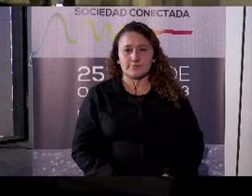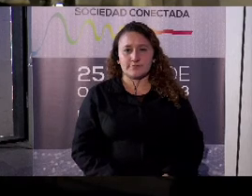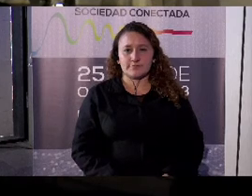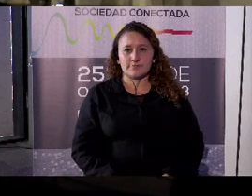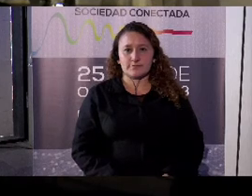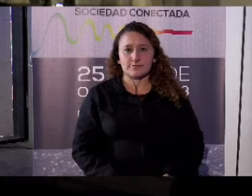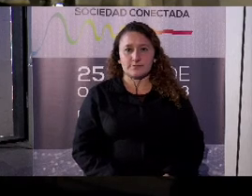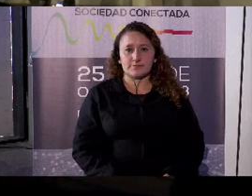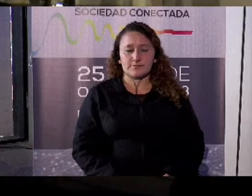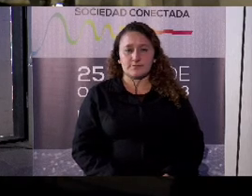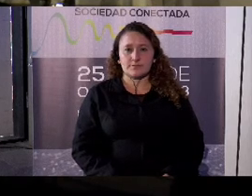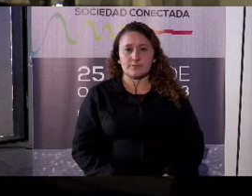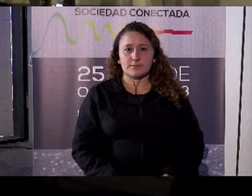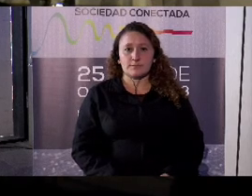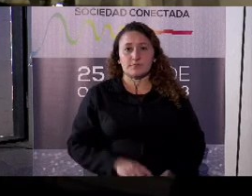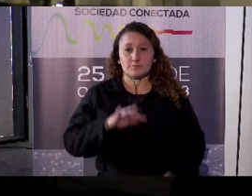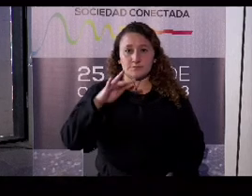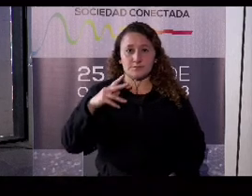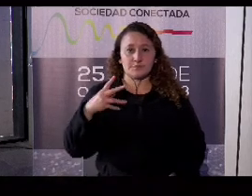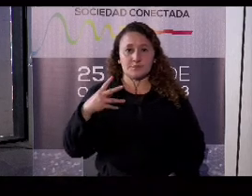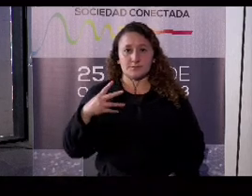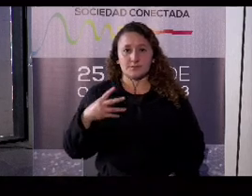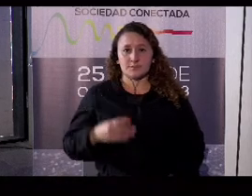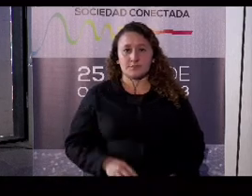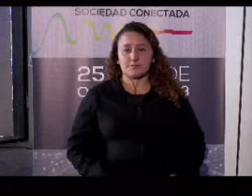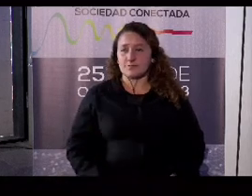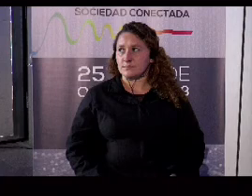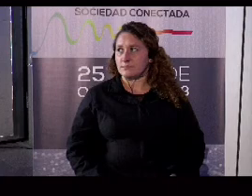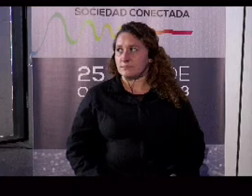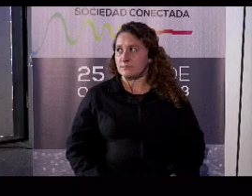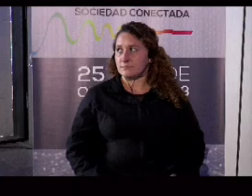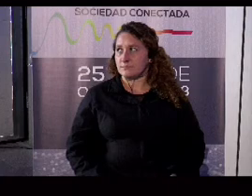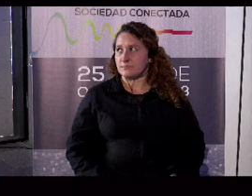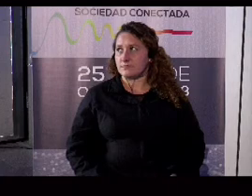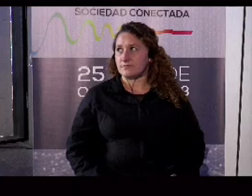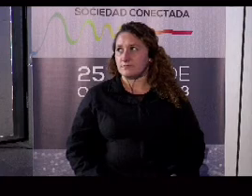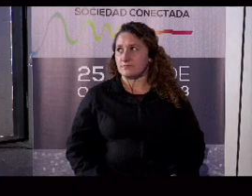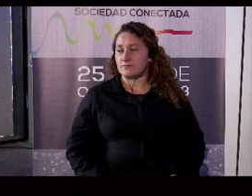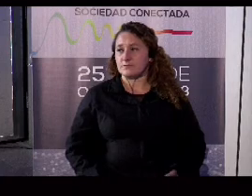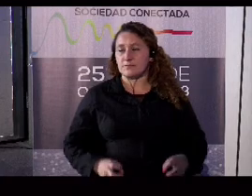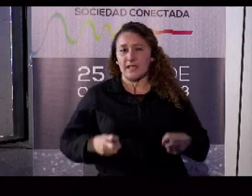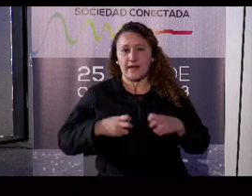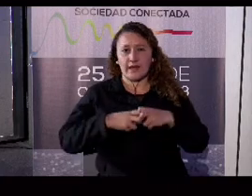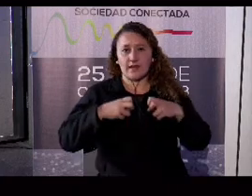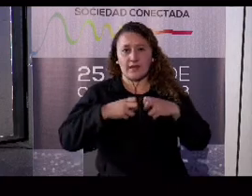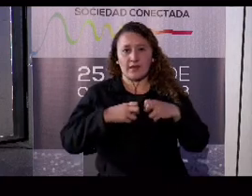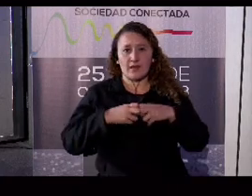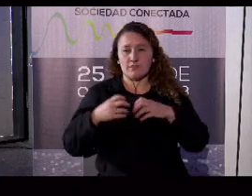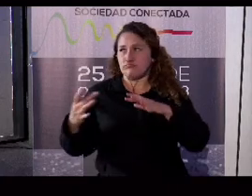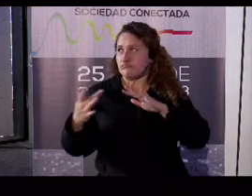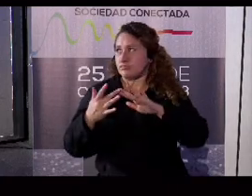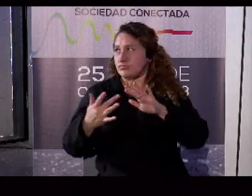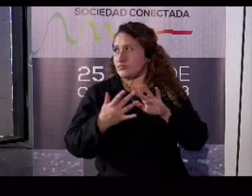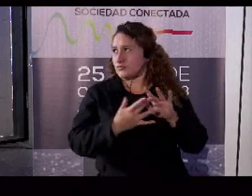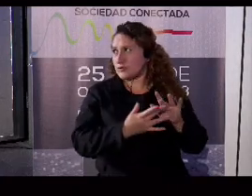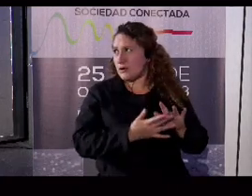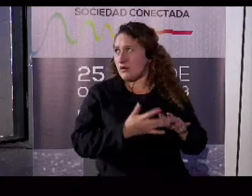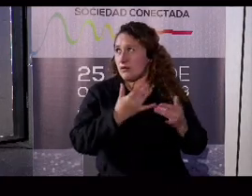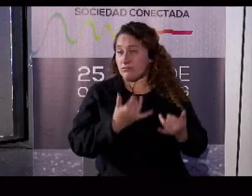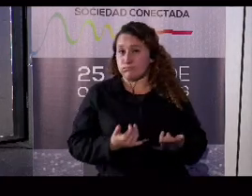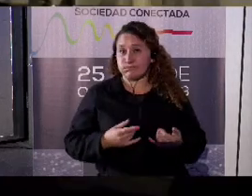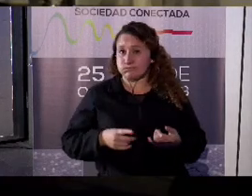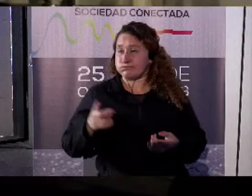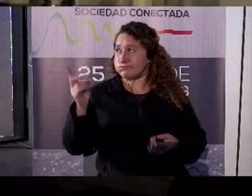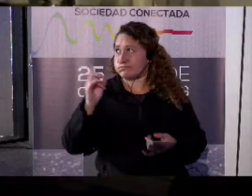dispositivos vamos con la cuarta eh energía conectada las redes actuales de energía no